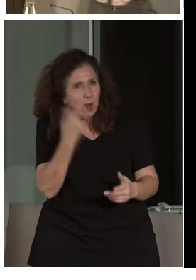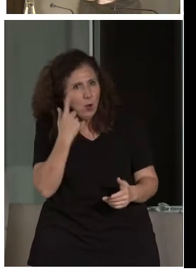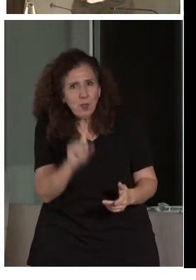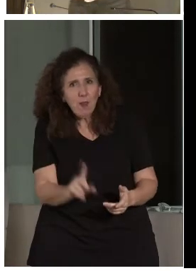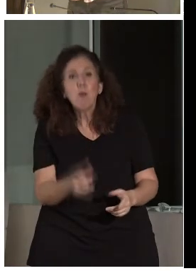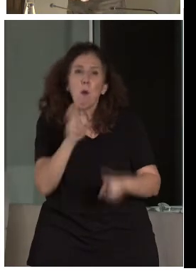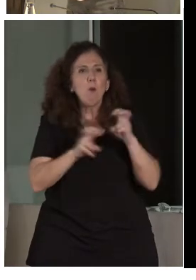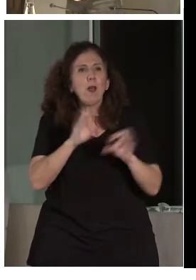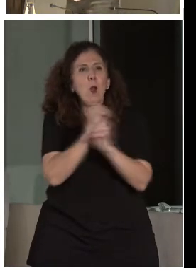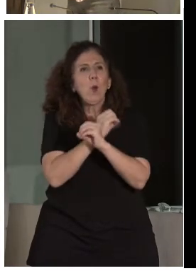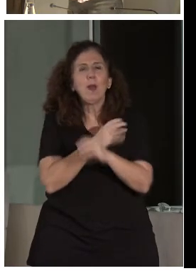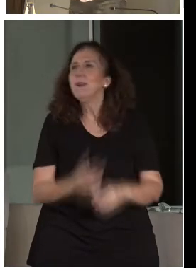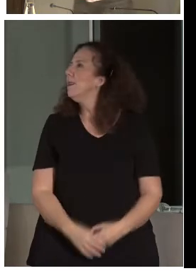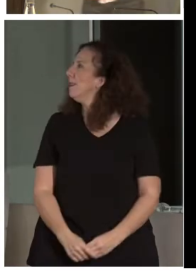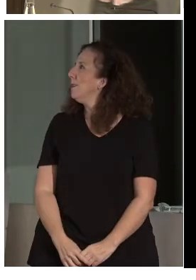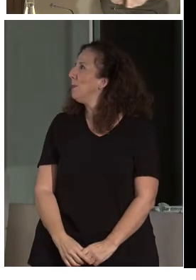Buscarlo.